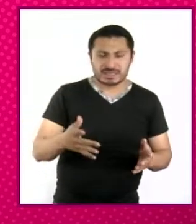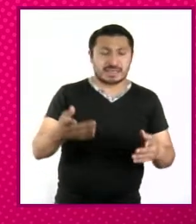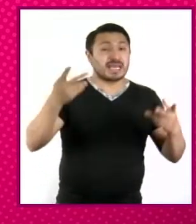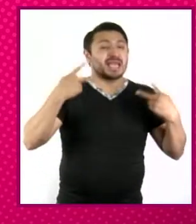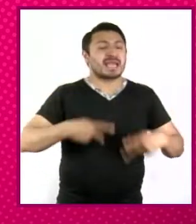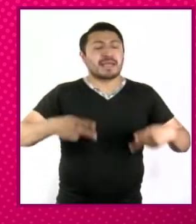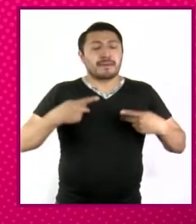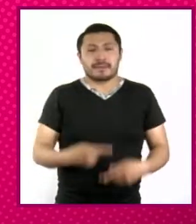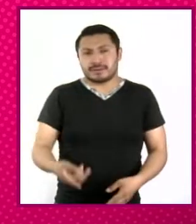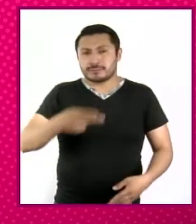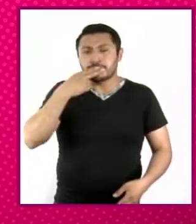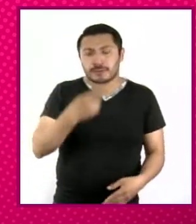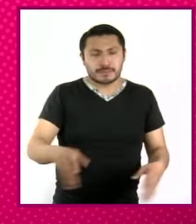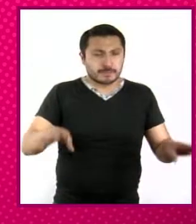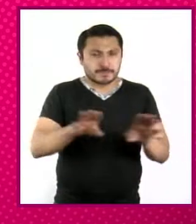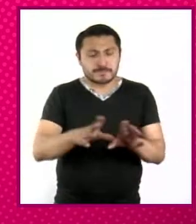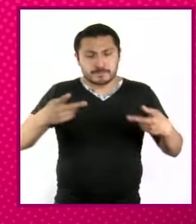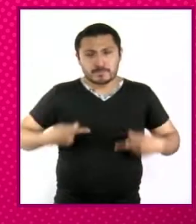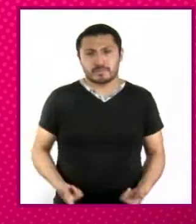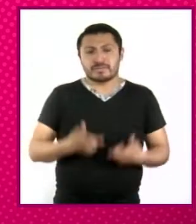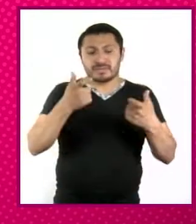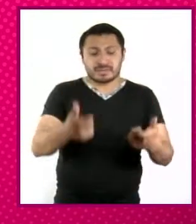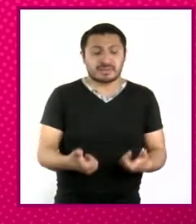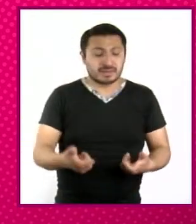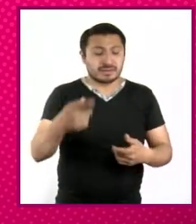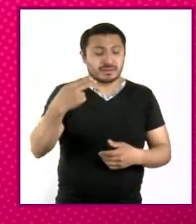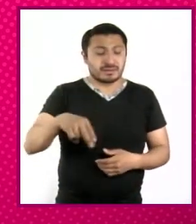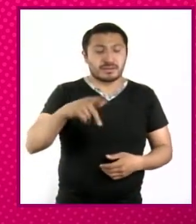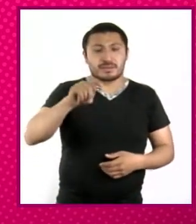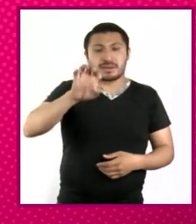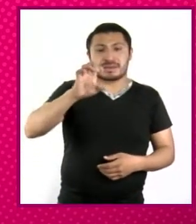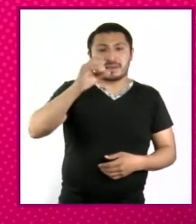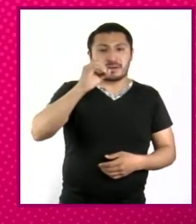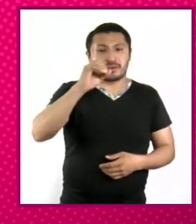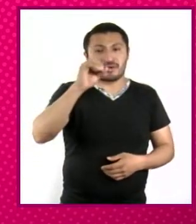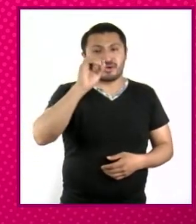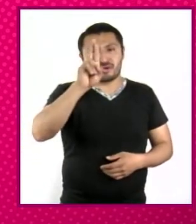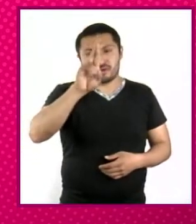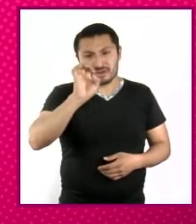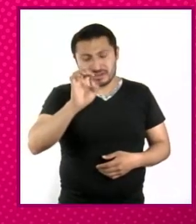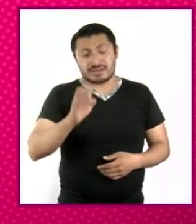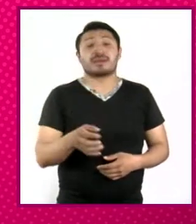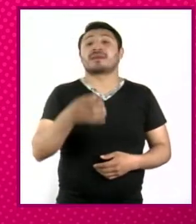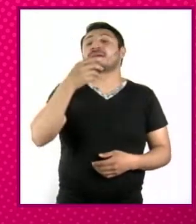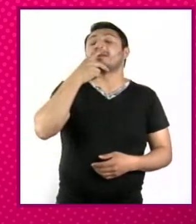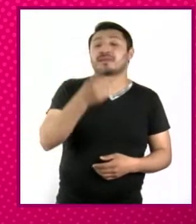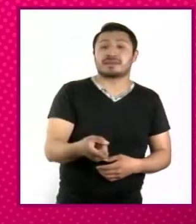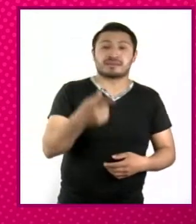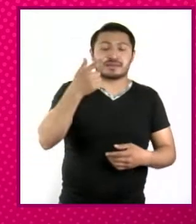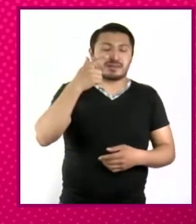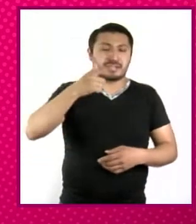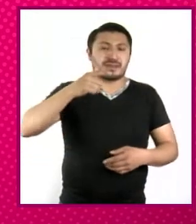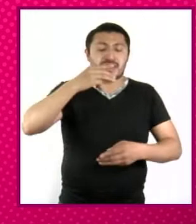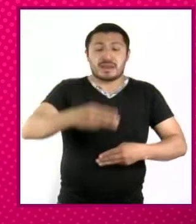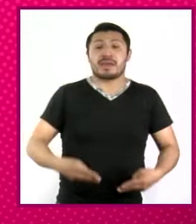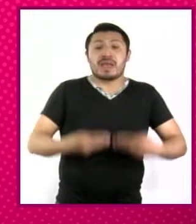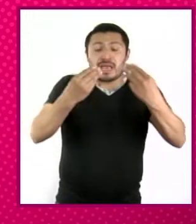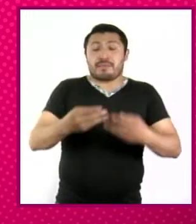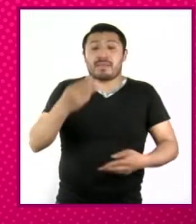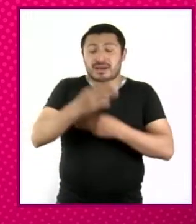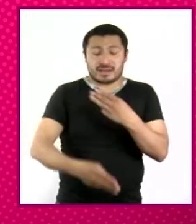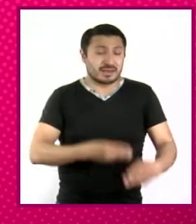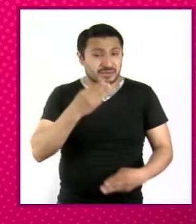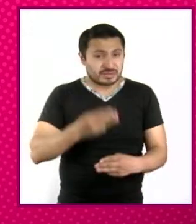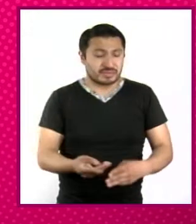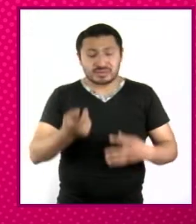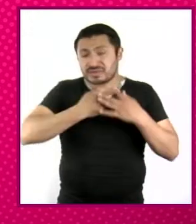que lo acuñó es un economista llamado Theodore Levitt, quien hablaba de la globalización de los mercados, es decir, cuando en un inicio